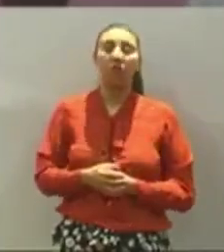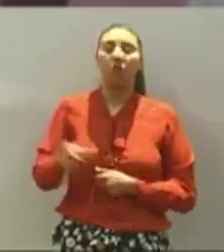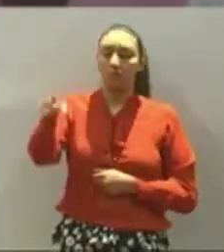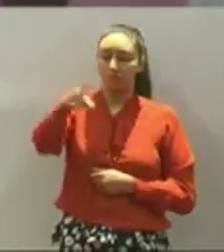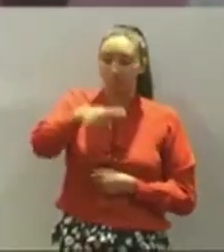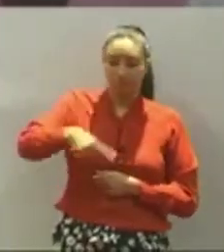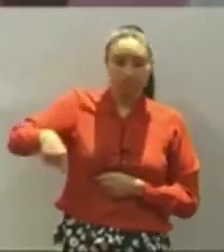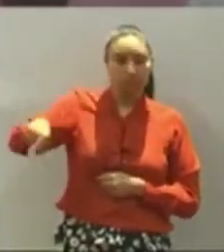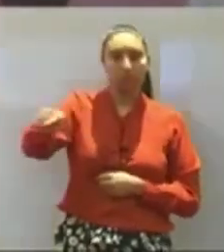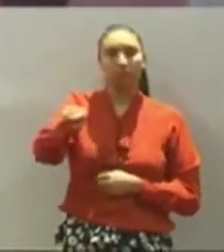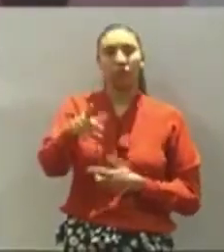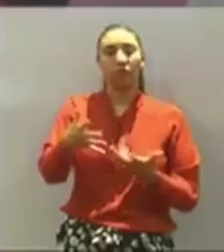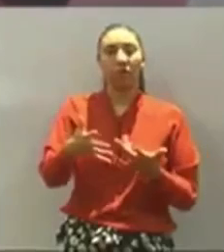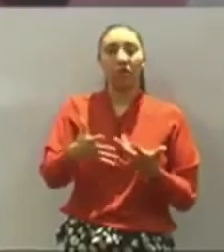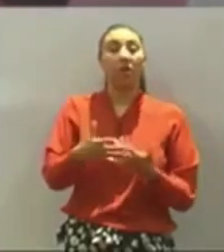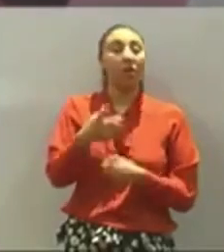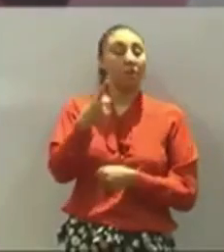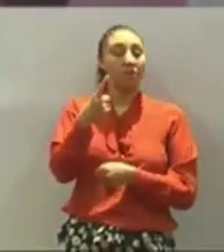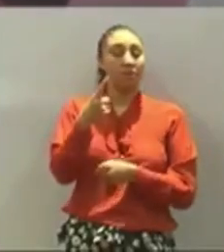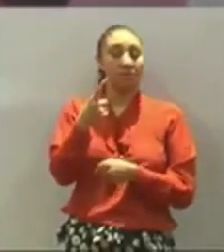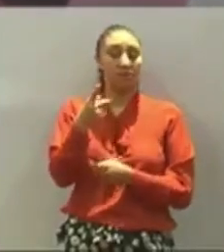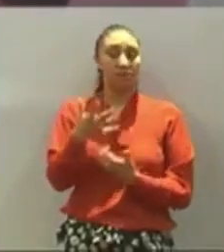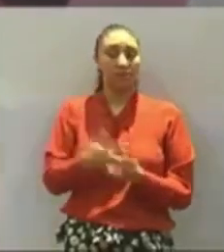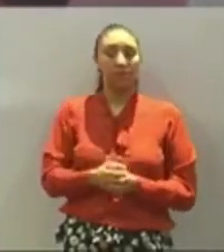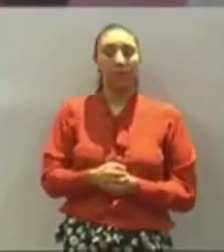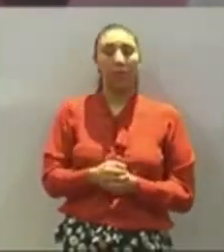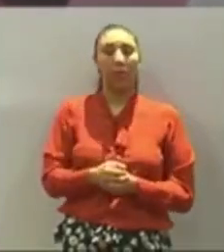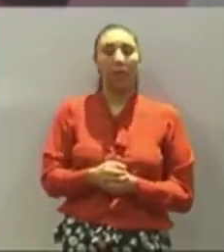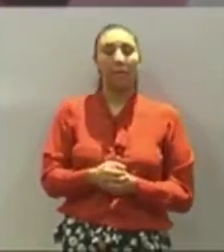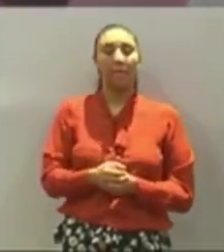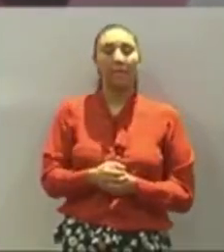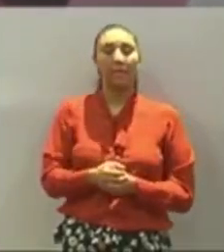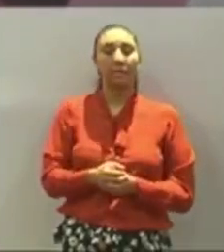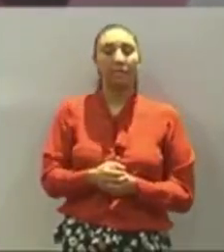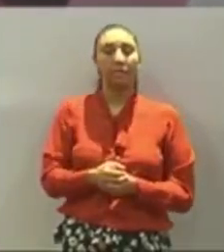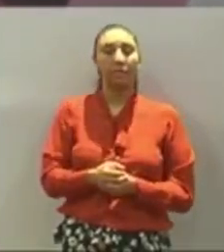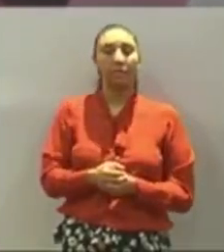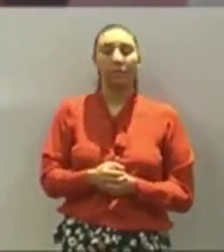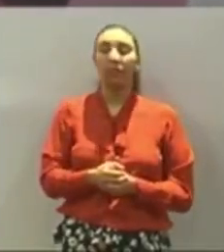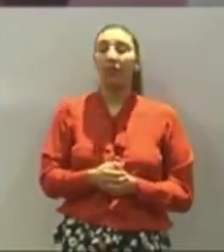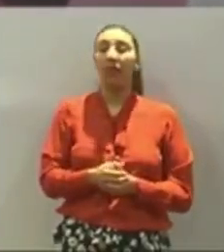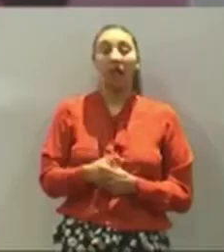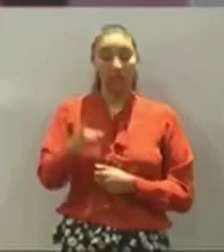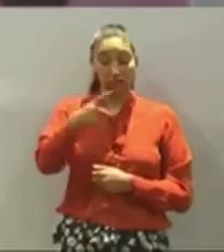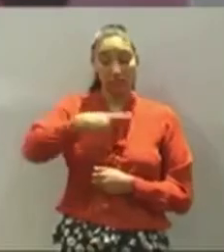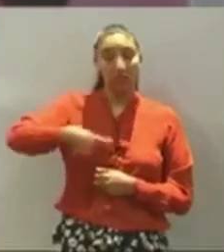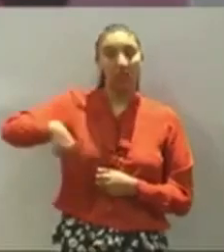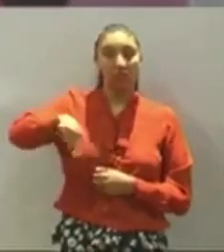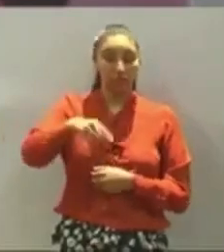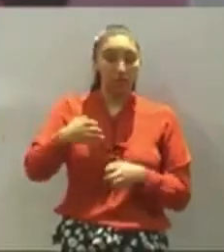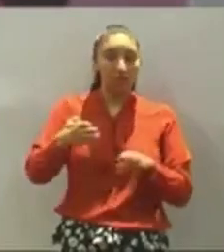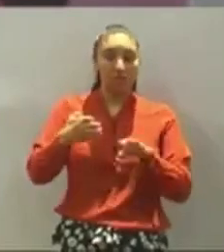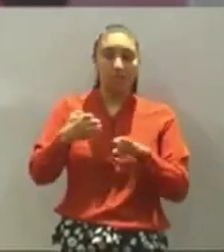este esquema, la entidad se convierte en la primera en todo el país en otorgar apoyos económicos para este sector poblacional, a fin de que, dijo, no abandonen